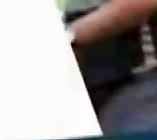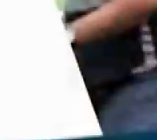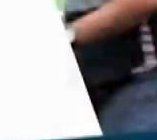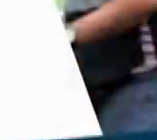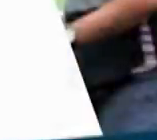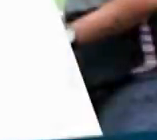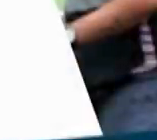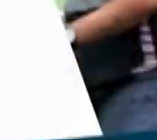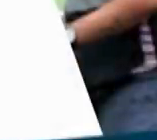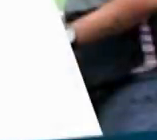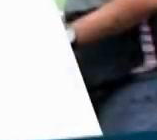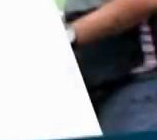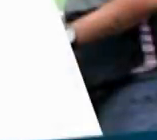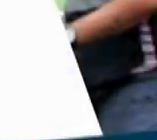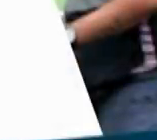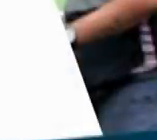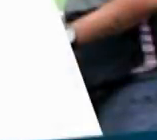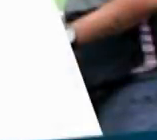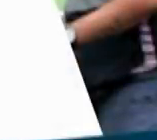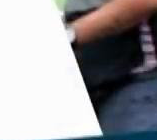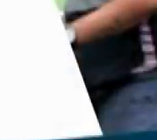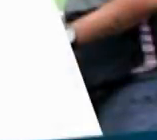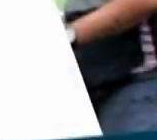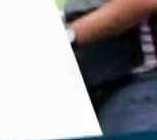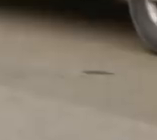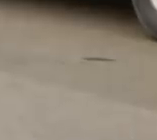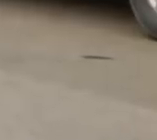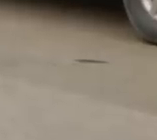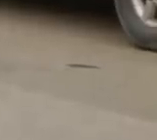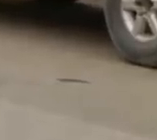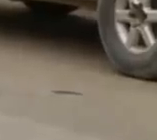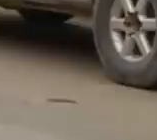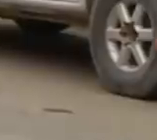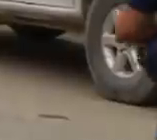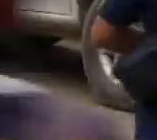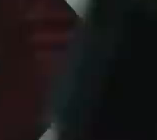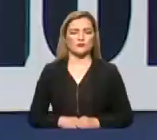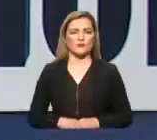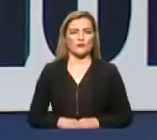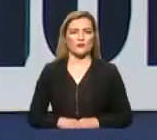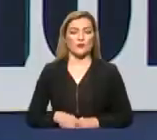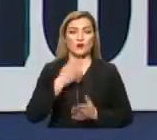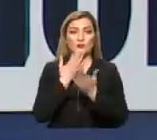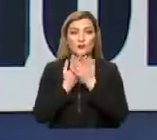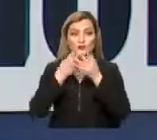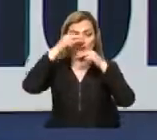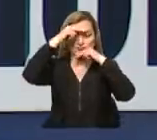nacional, y 19.730 conductores de motos que en la misma situación están. Luisa María Heredia, 24 horas. Gracias por continuar con nosotros. Seguimos